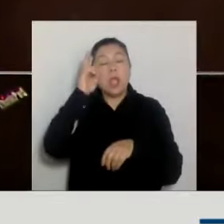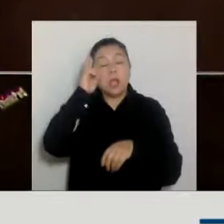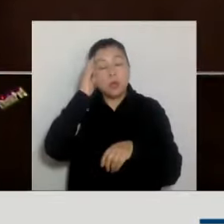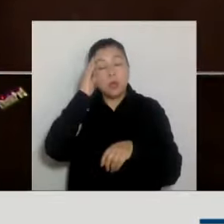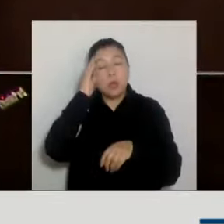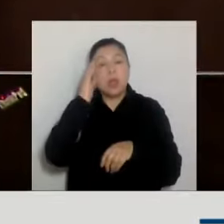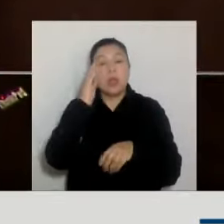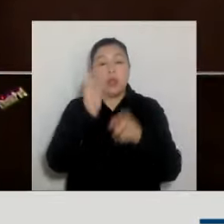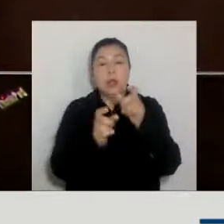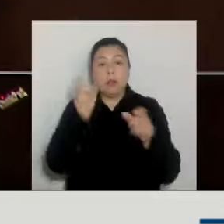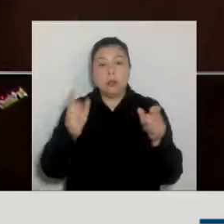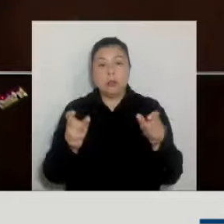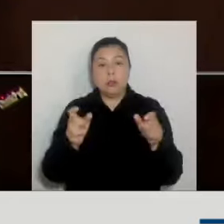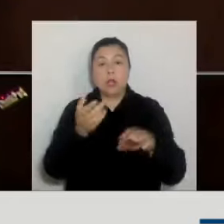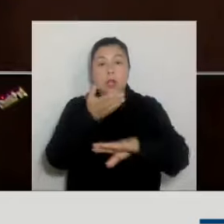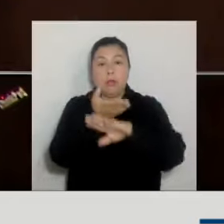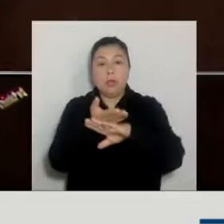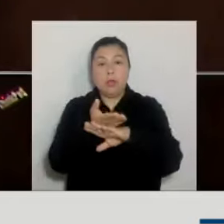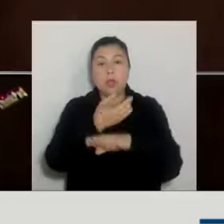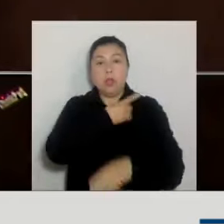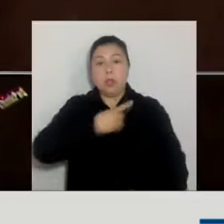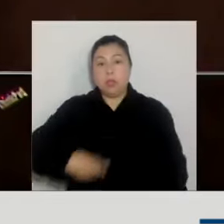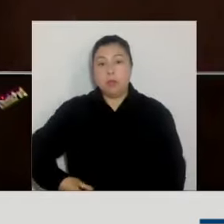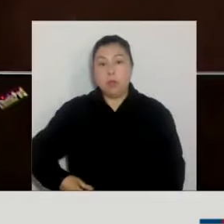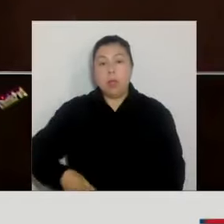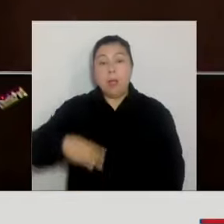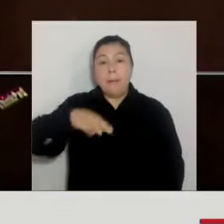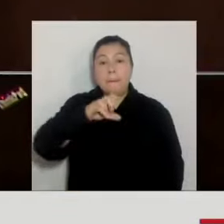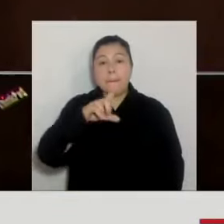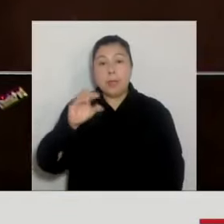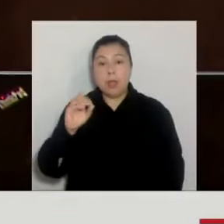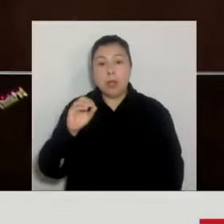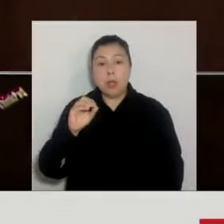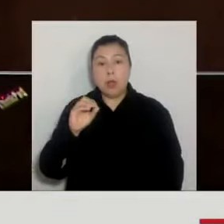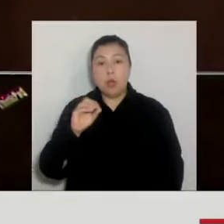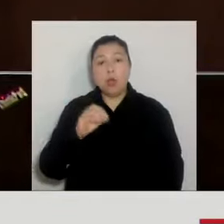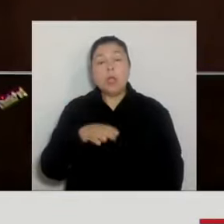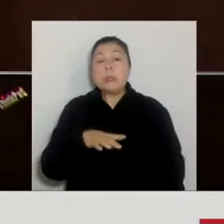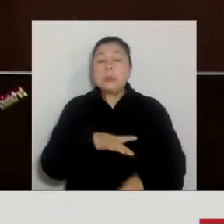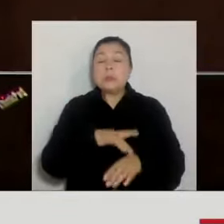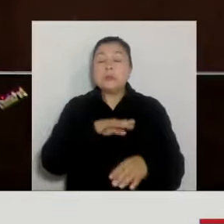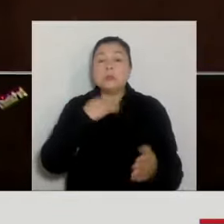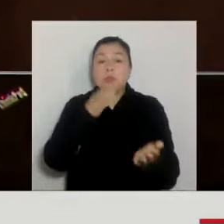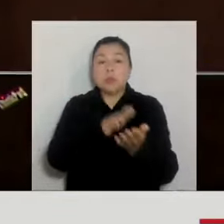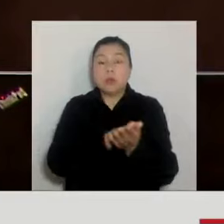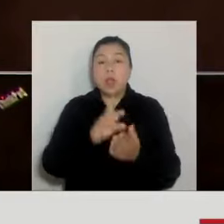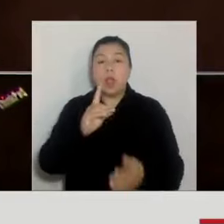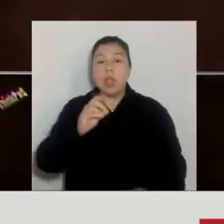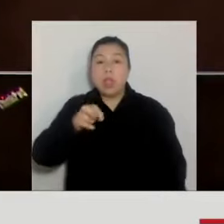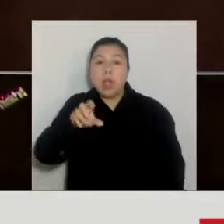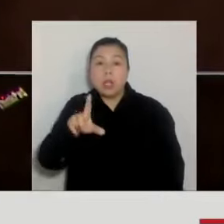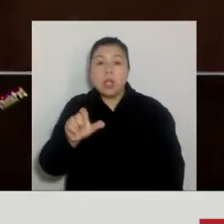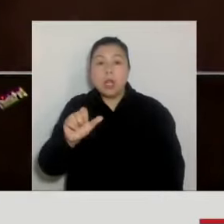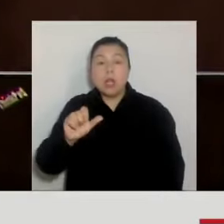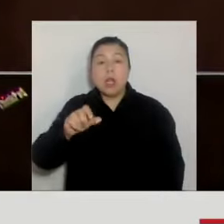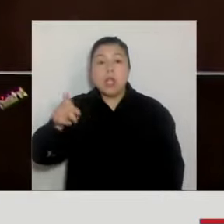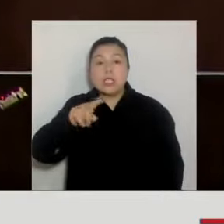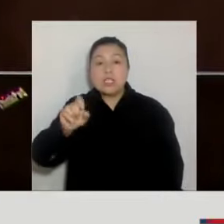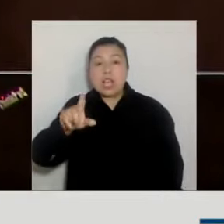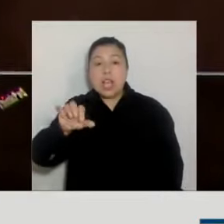a solicitud del diputado Daniel Melo por el sensible fallecimiento de Don Daniel Salinas Muñoz destacado